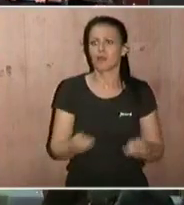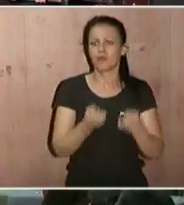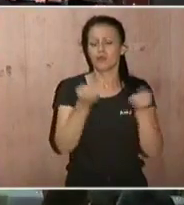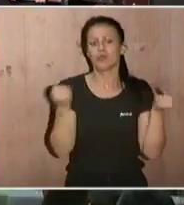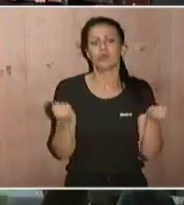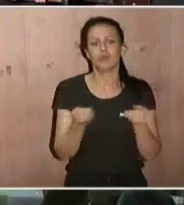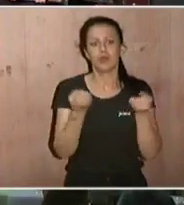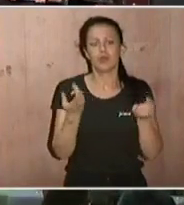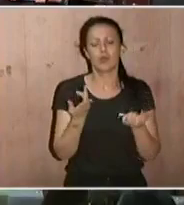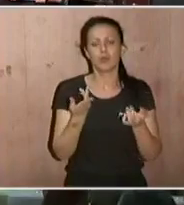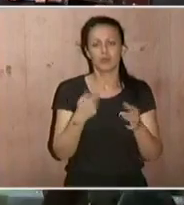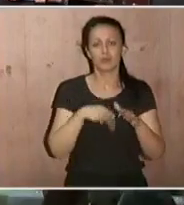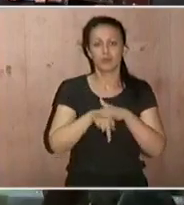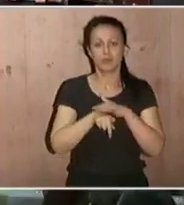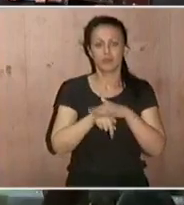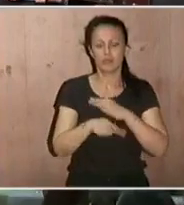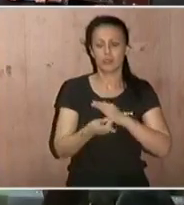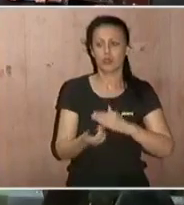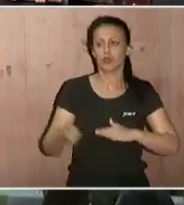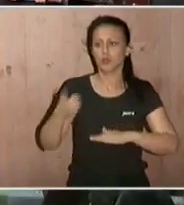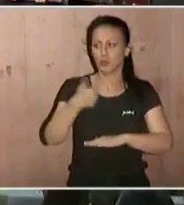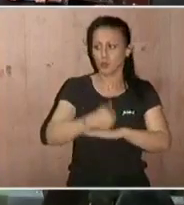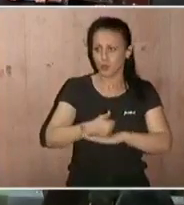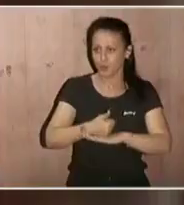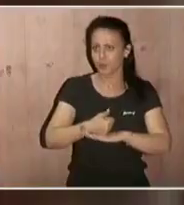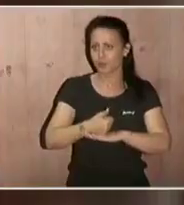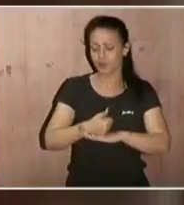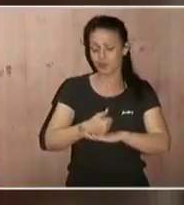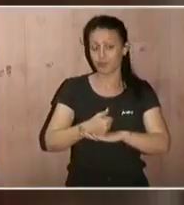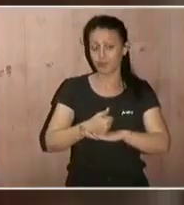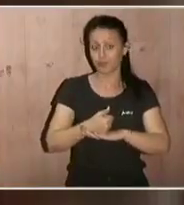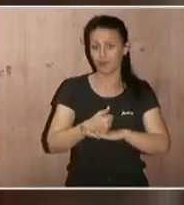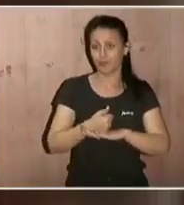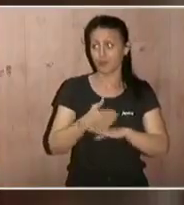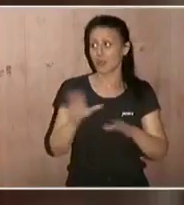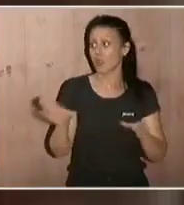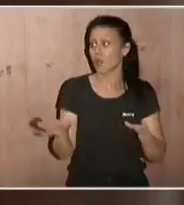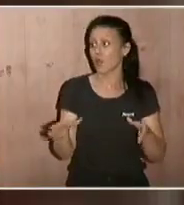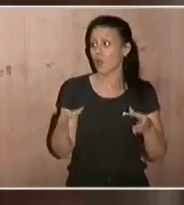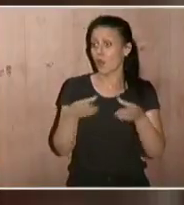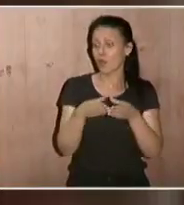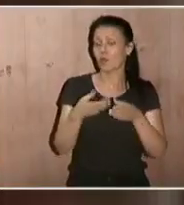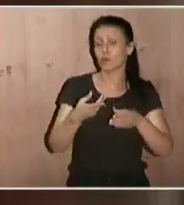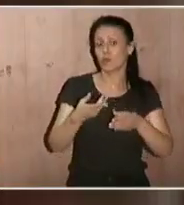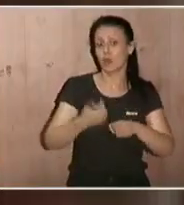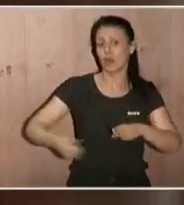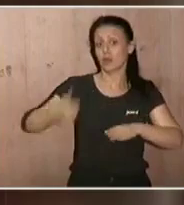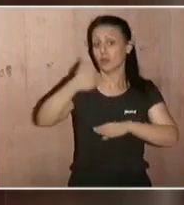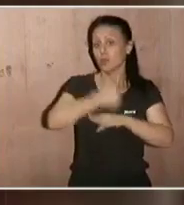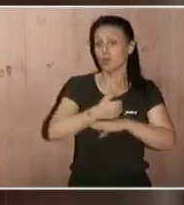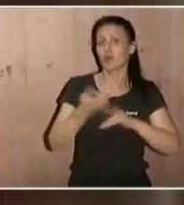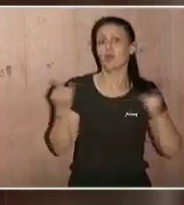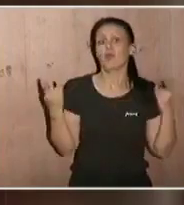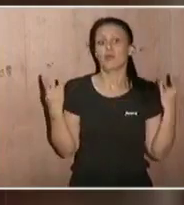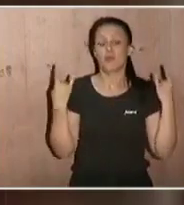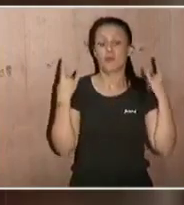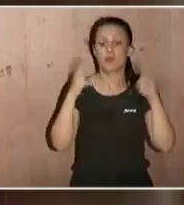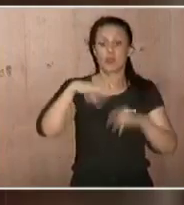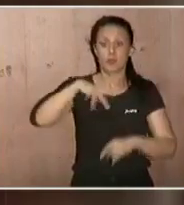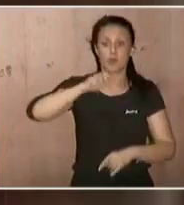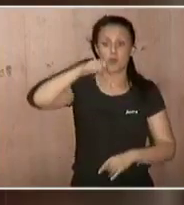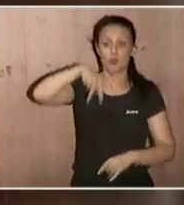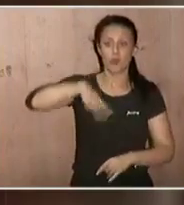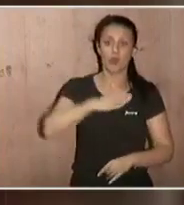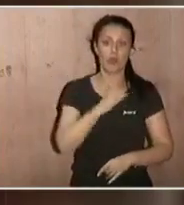dirigente o gestor de otros, o de entre otros, la Junta Rectora del Parque Natural de la Dehesa del Moncayo,